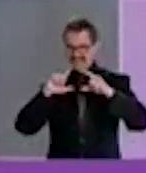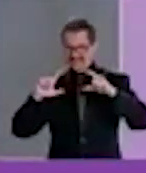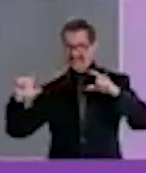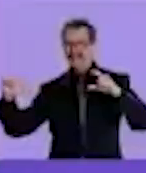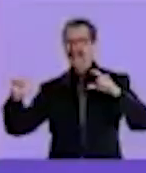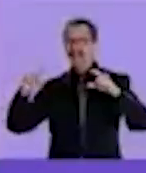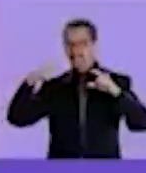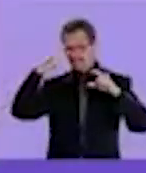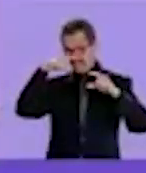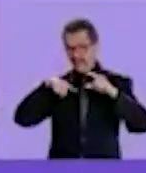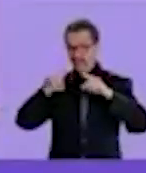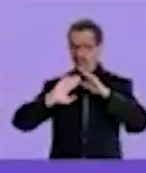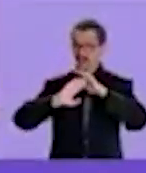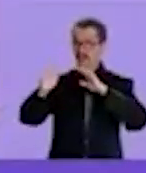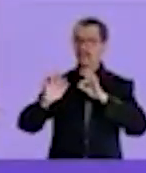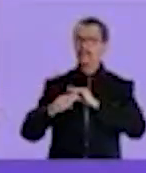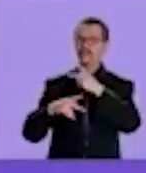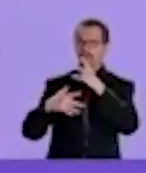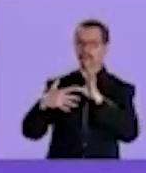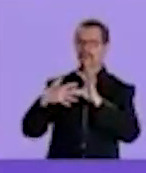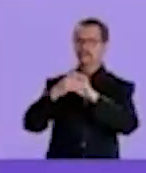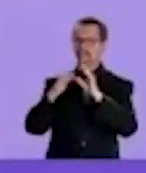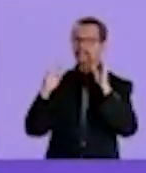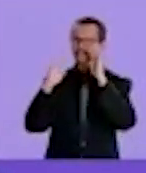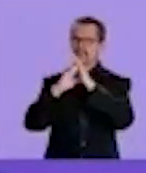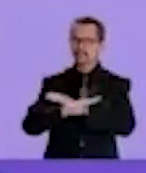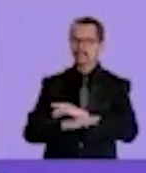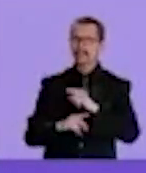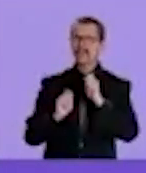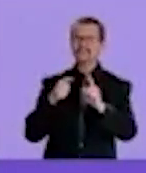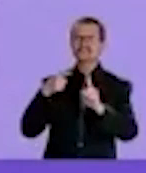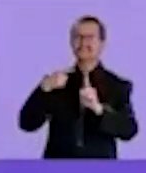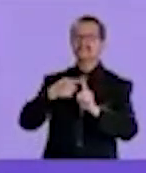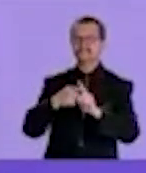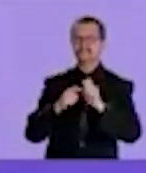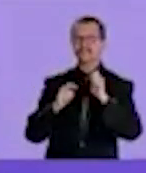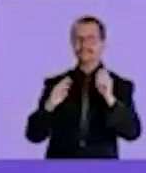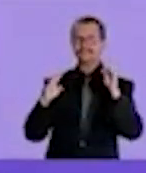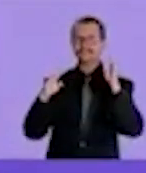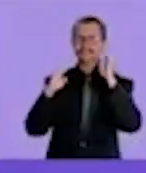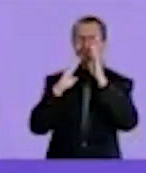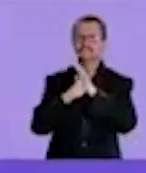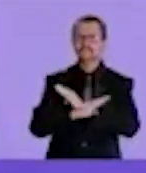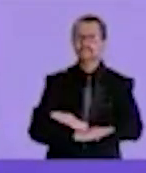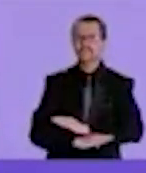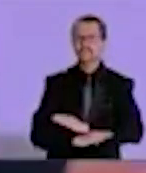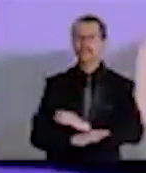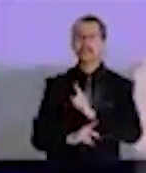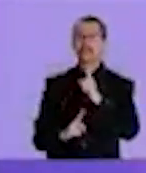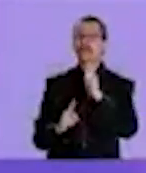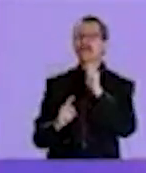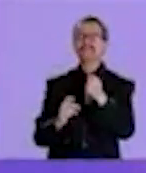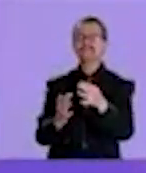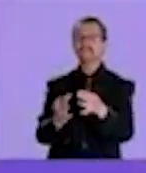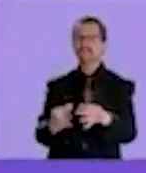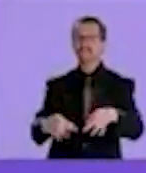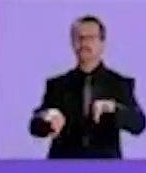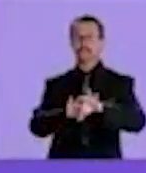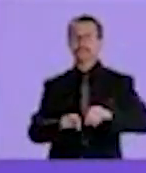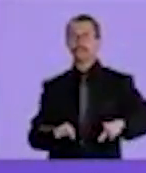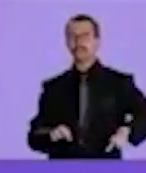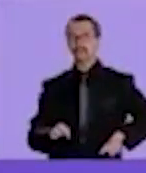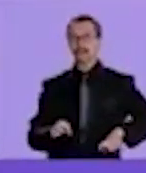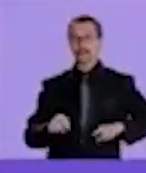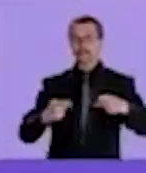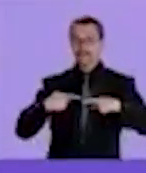con una condición que el gobierno represente a todos no como ahora que sólo